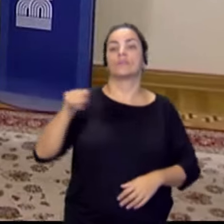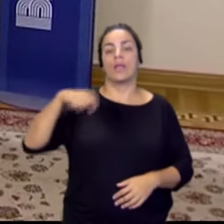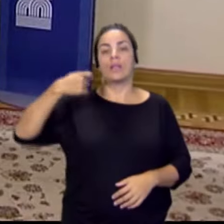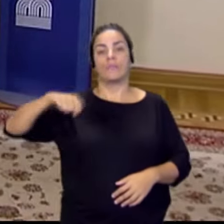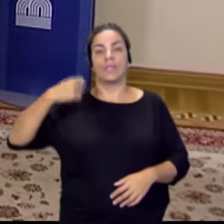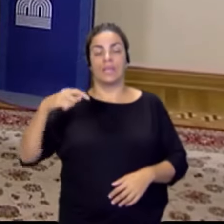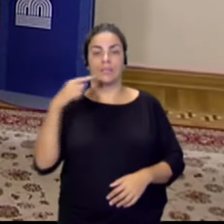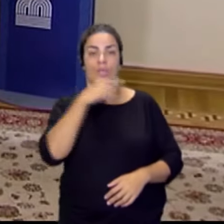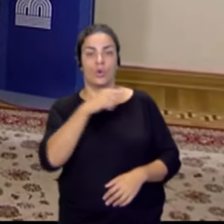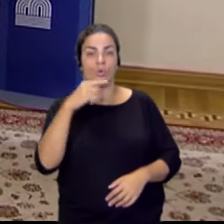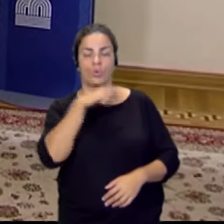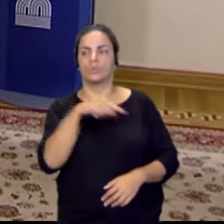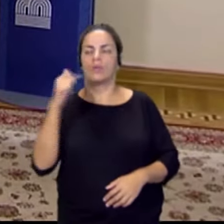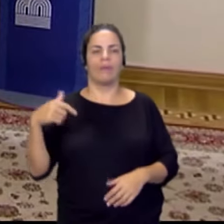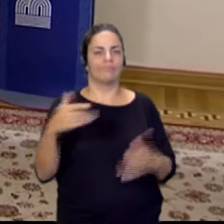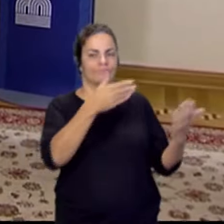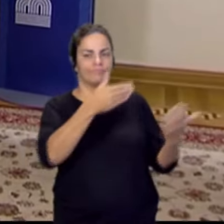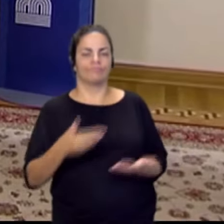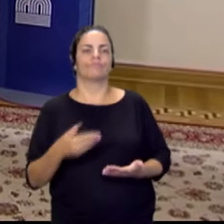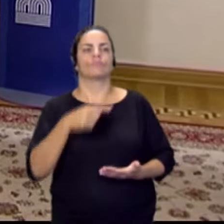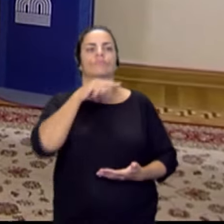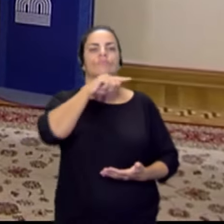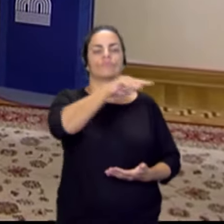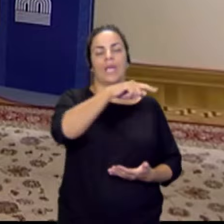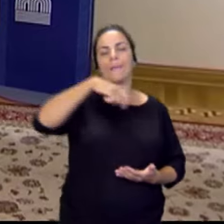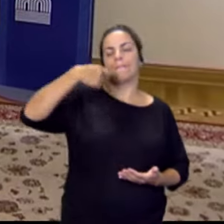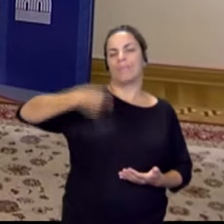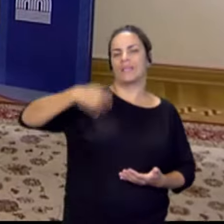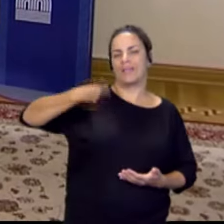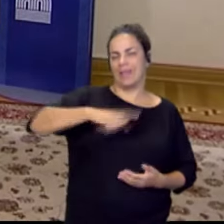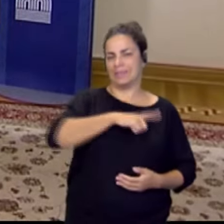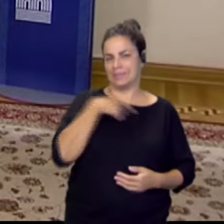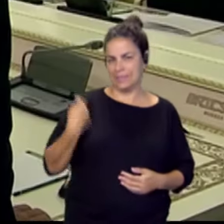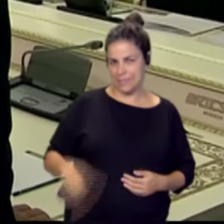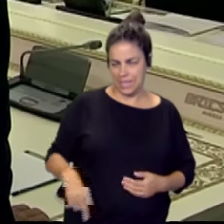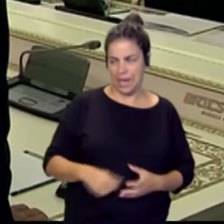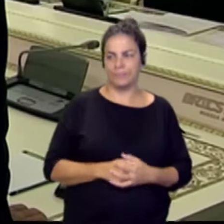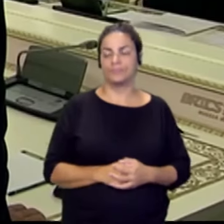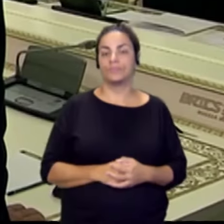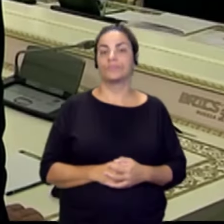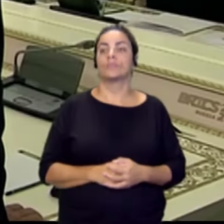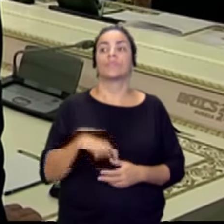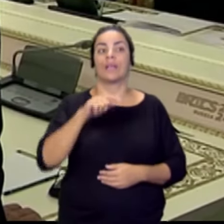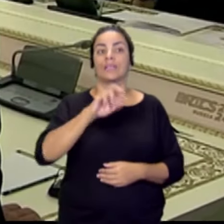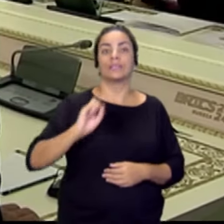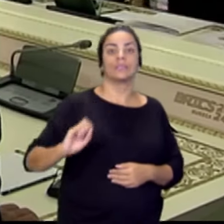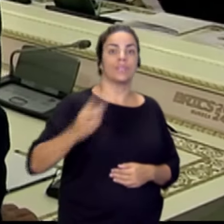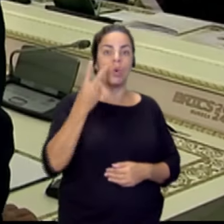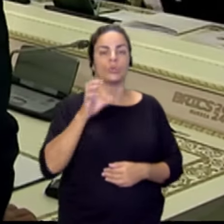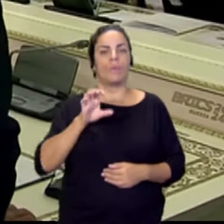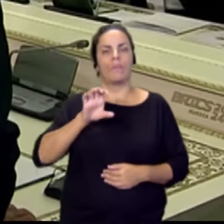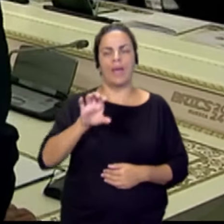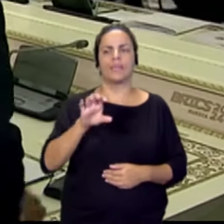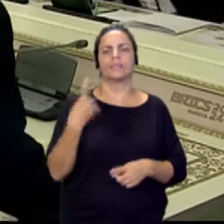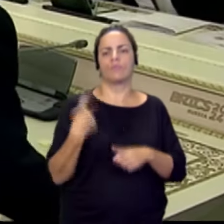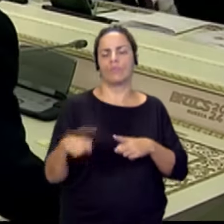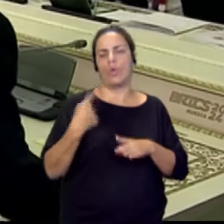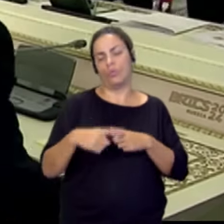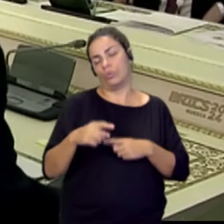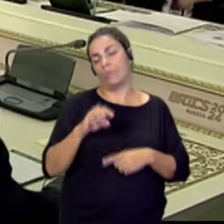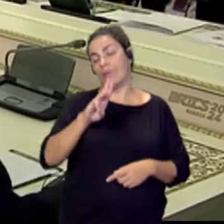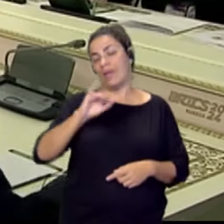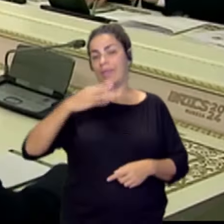presidente ruso recibe a Xi Jinping, presidente de China. Es el segundo país con el mayor Producto Interior Bruto